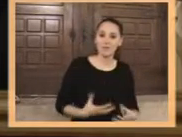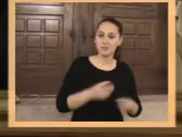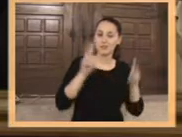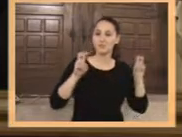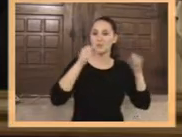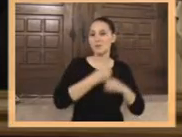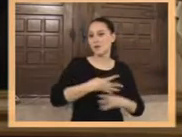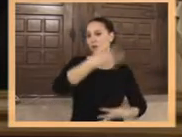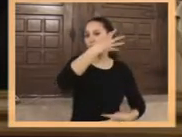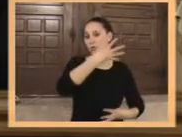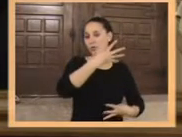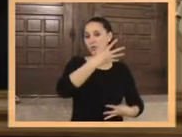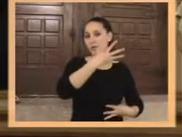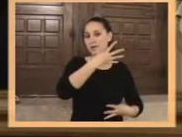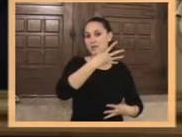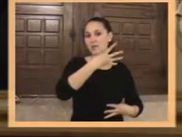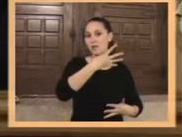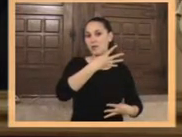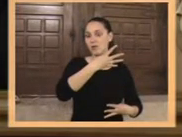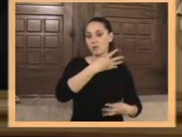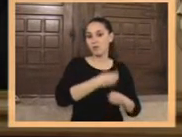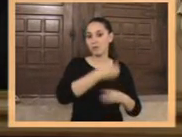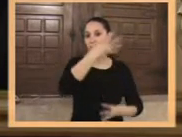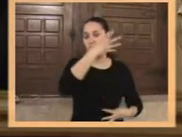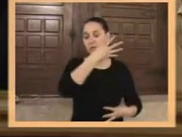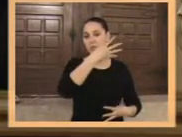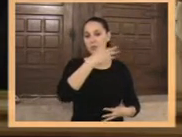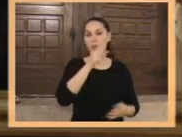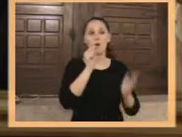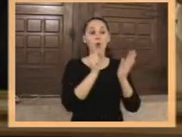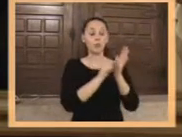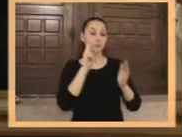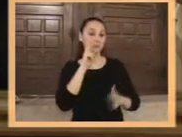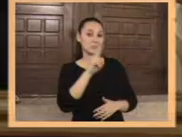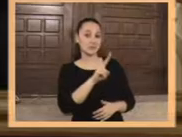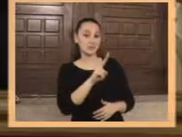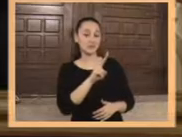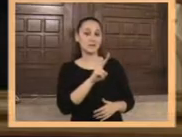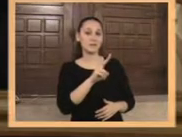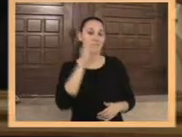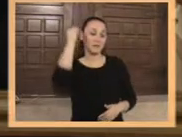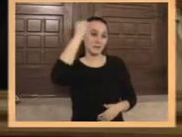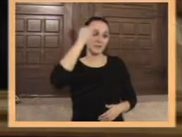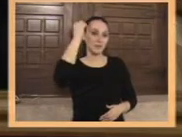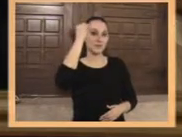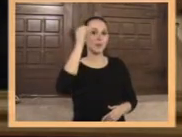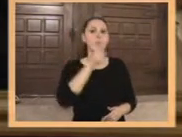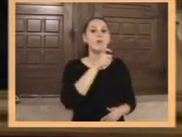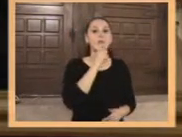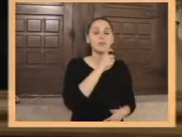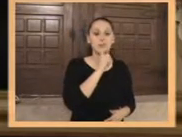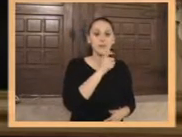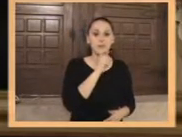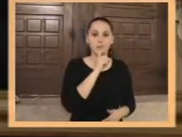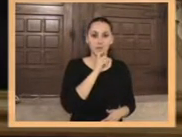carácter muy sensible desde nuestro punto de vista, con repercusiones a largo plazo